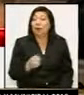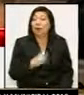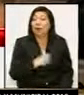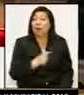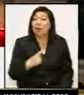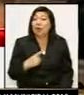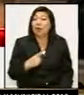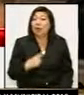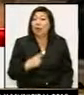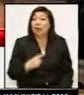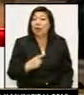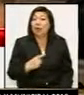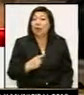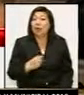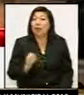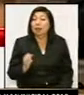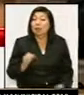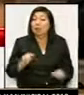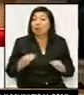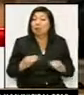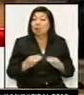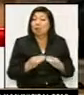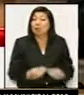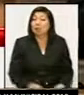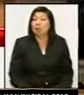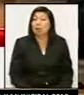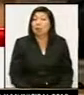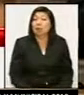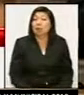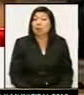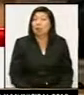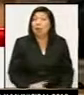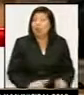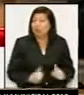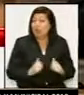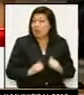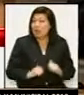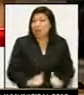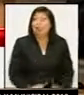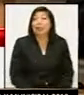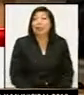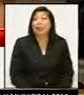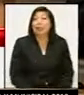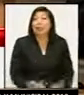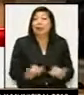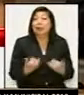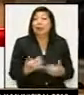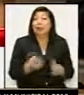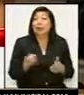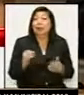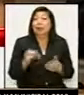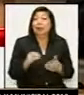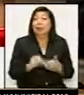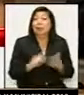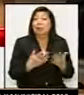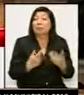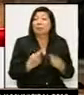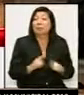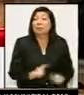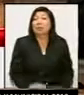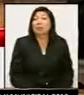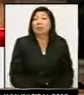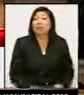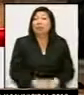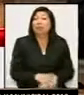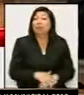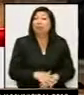de Sanctuary Lodge de Machu Picchu? ¿Han realizado alguna actuación, ya que esta concesión les permitiría la